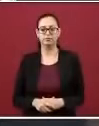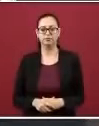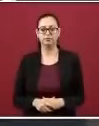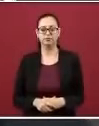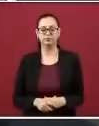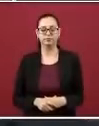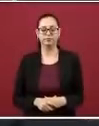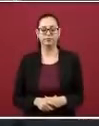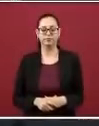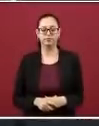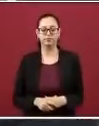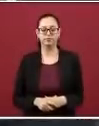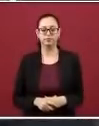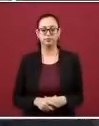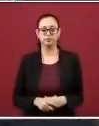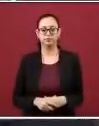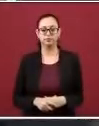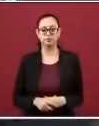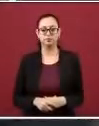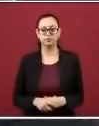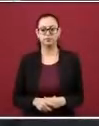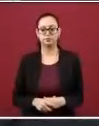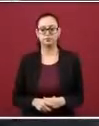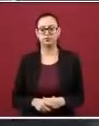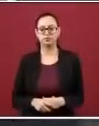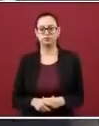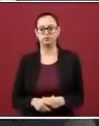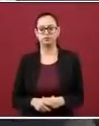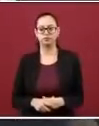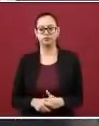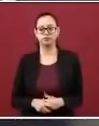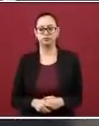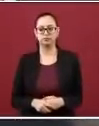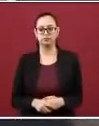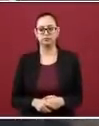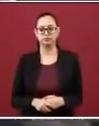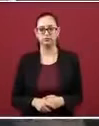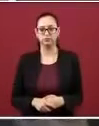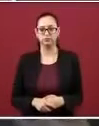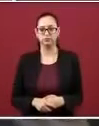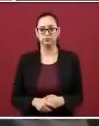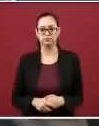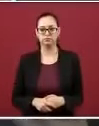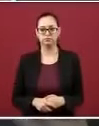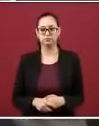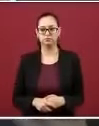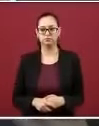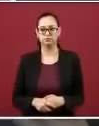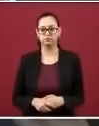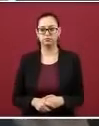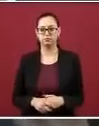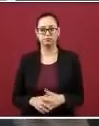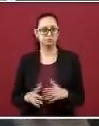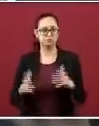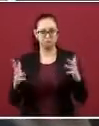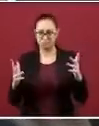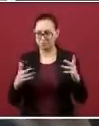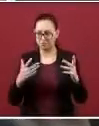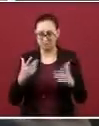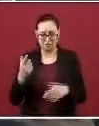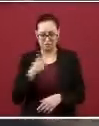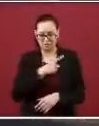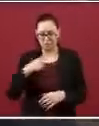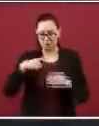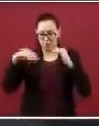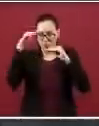los sueldos a altos funcionarios, afirmó el presidente de México, Andrés Manuel López Obrador. Dijo que, por el contrario,